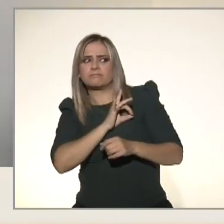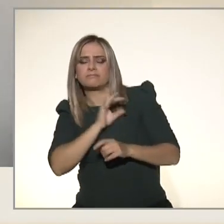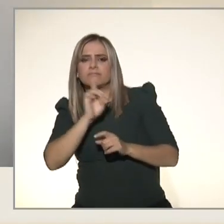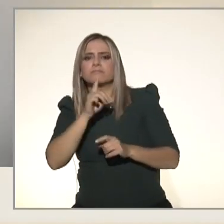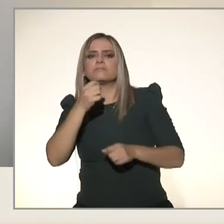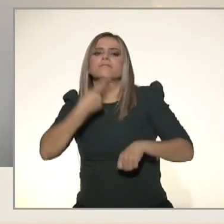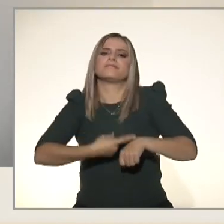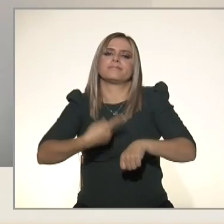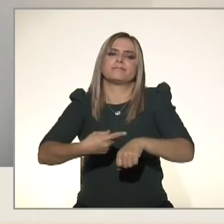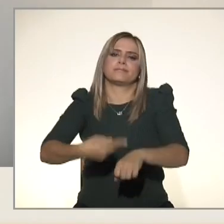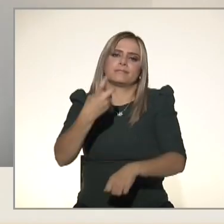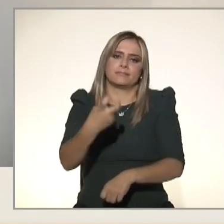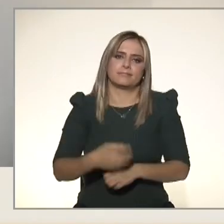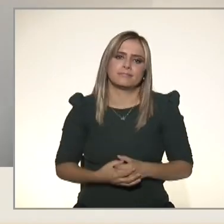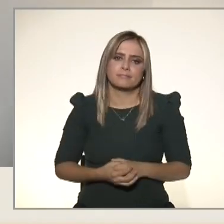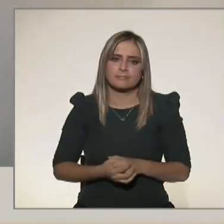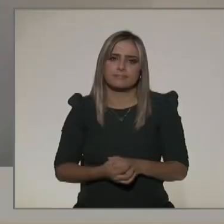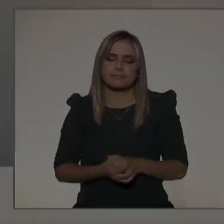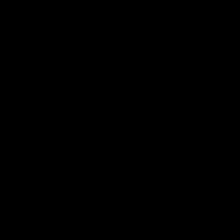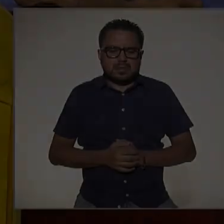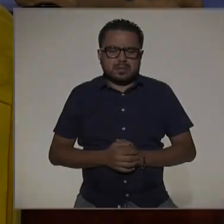hombres.